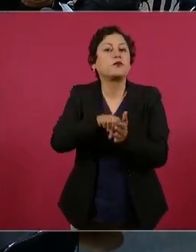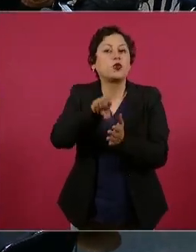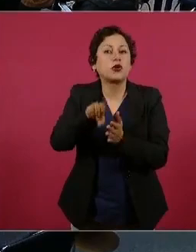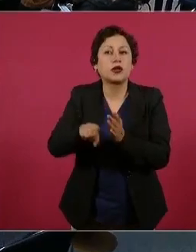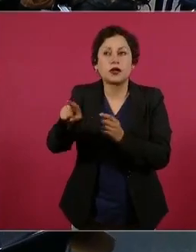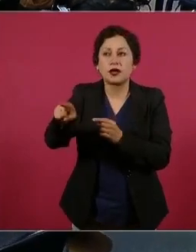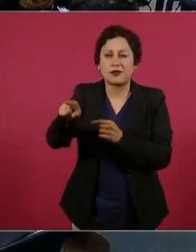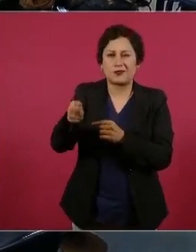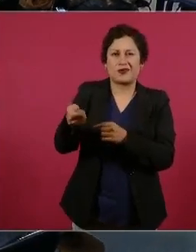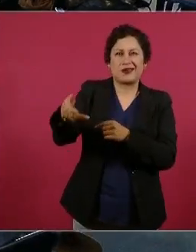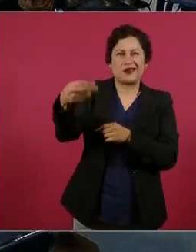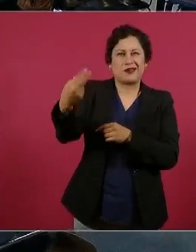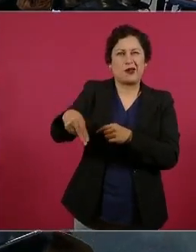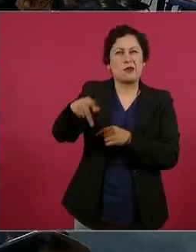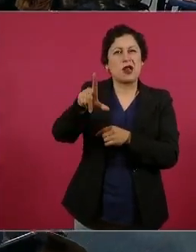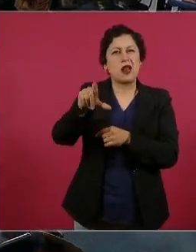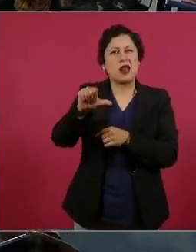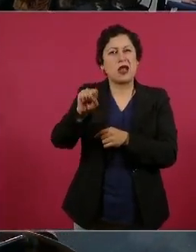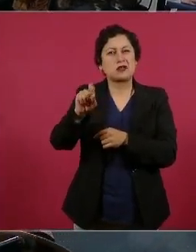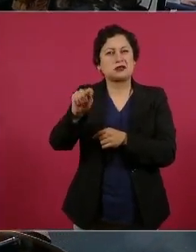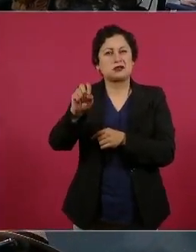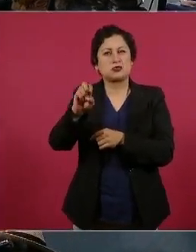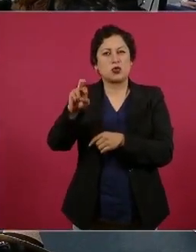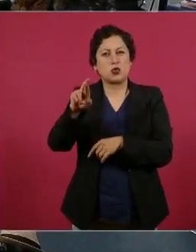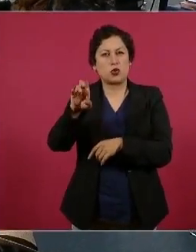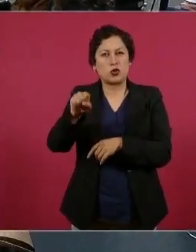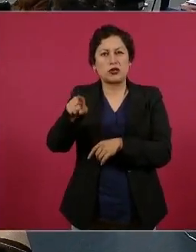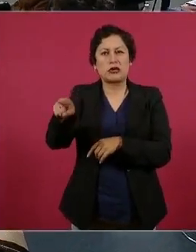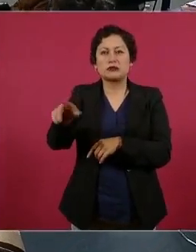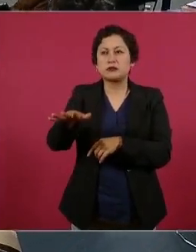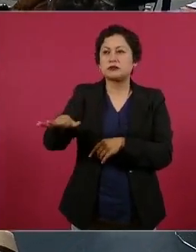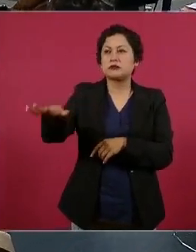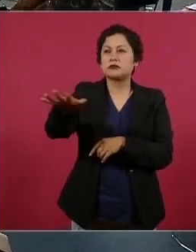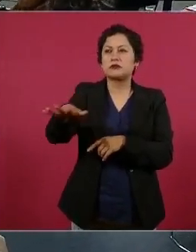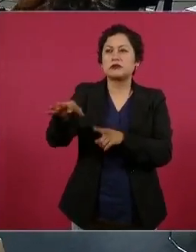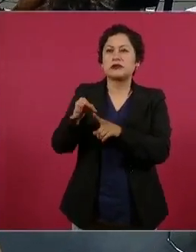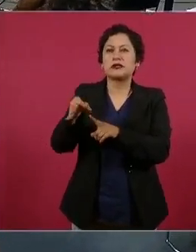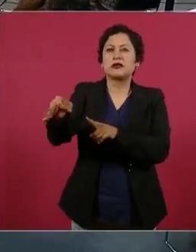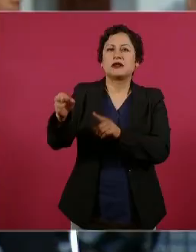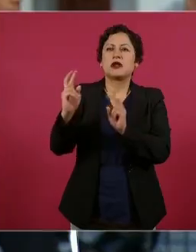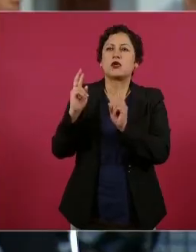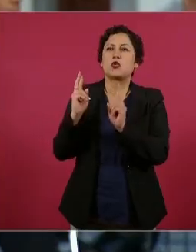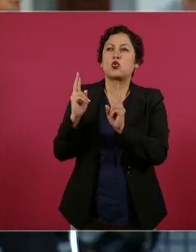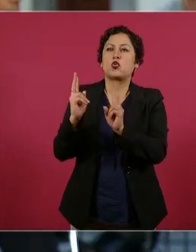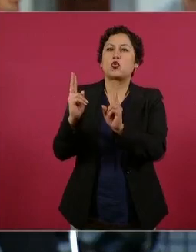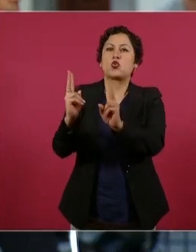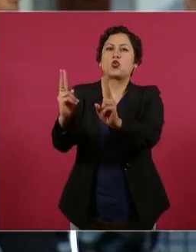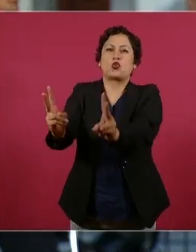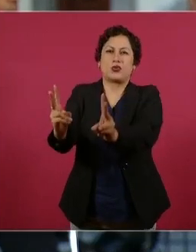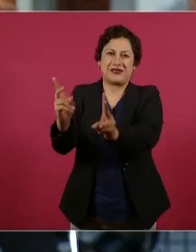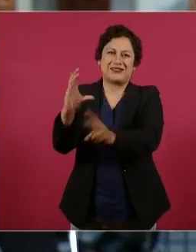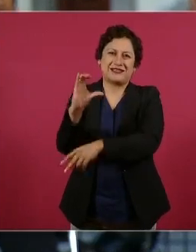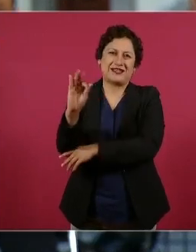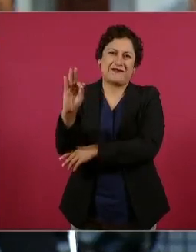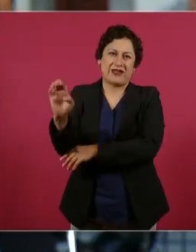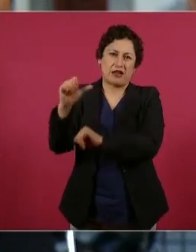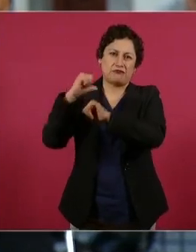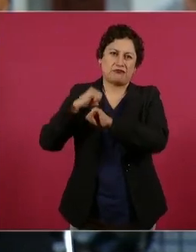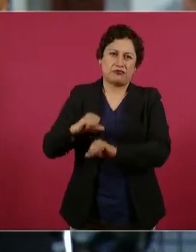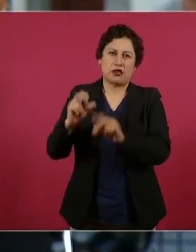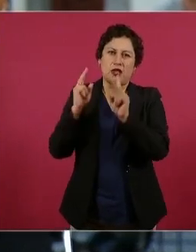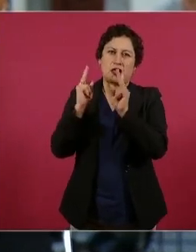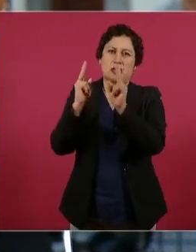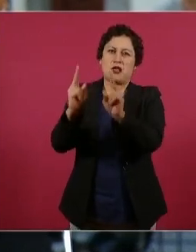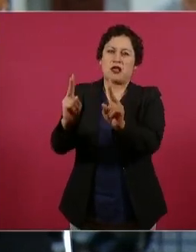Las Torres se llama, ¿no? Que es toda una región que va alrededor de las torres de electricidad de CFE, y que bueno, pues